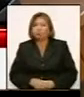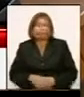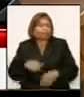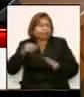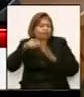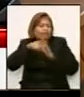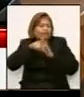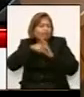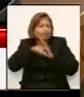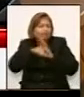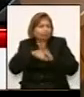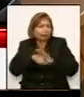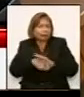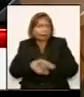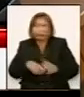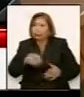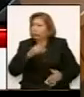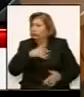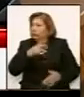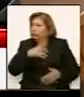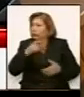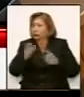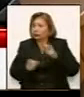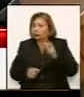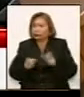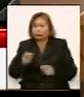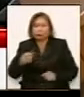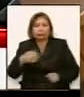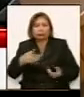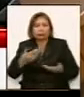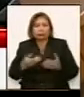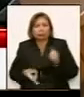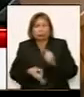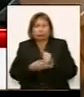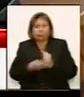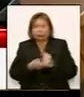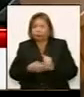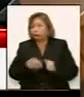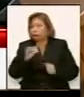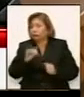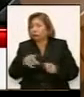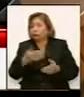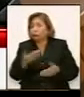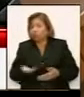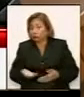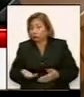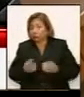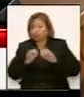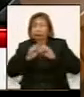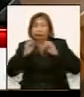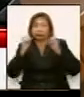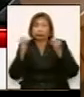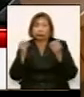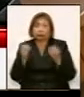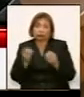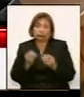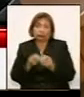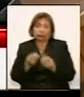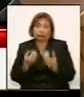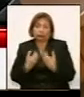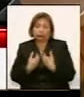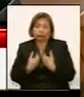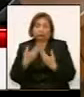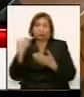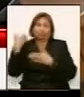profundos en el autoestima de las personas de su sentido de seguridad y ahí hay muchas organizaciones que tiene una trayectoria